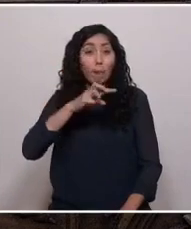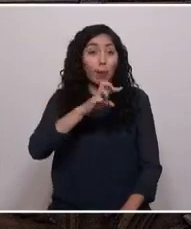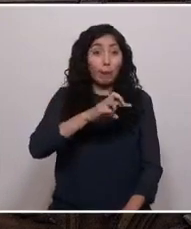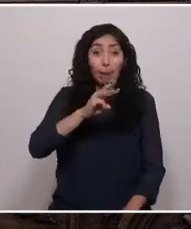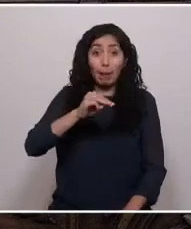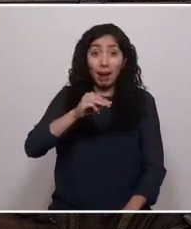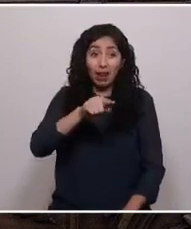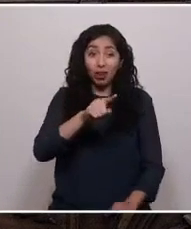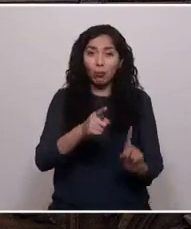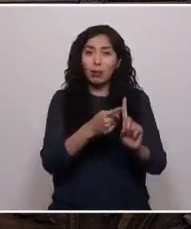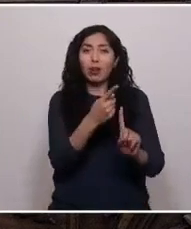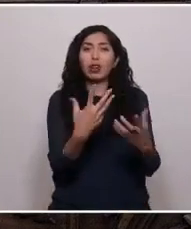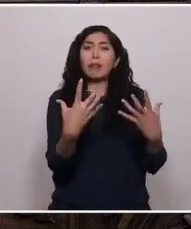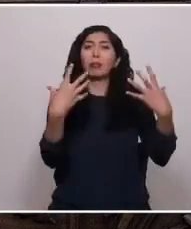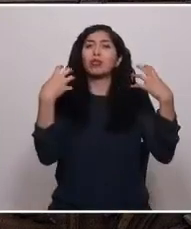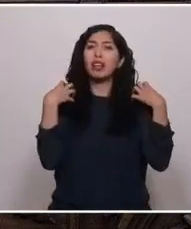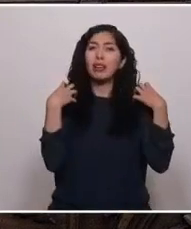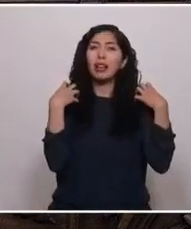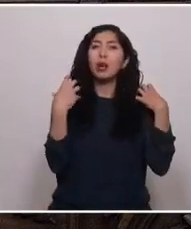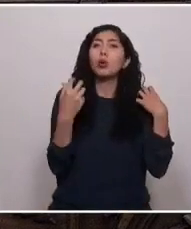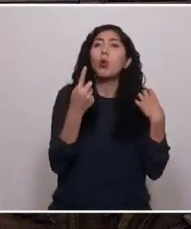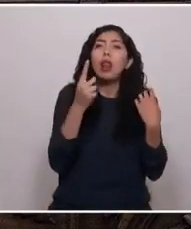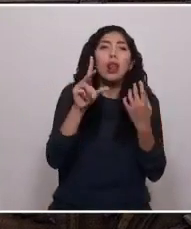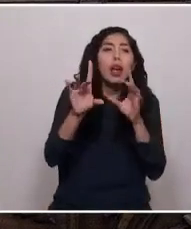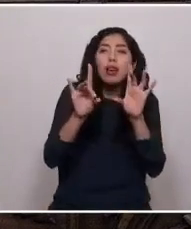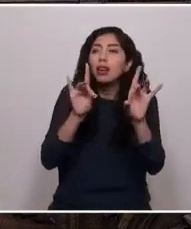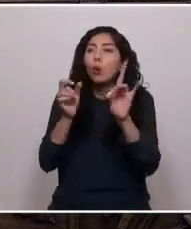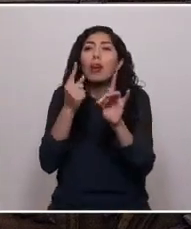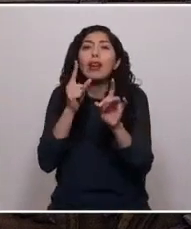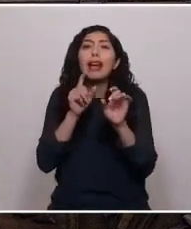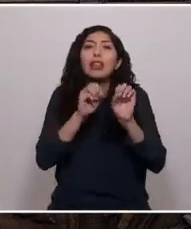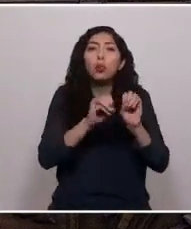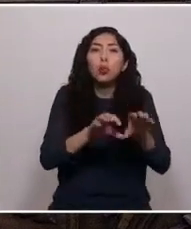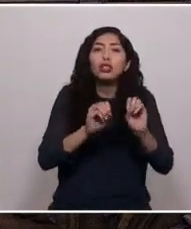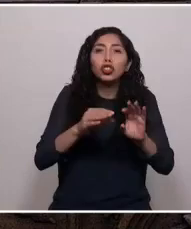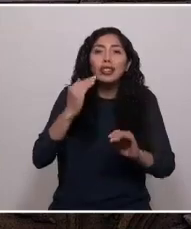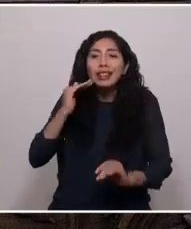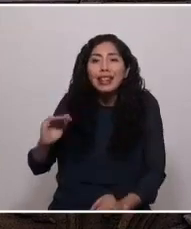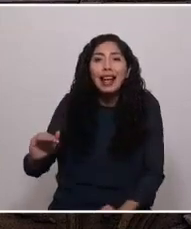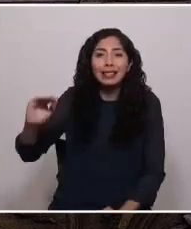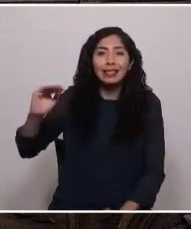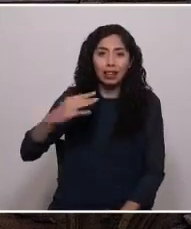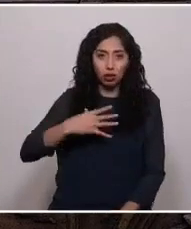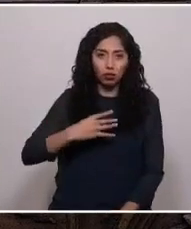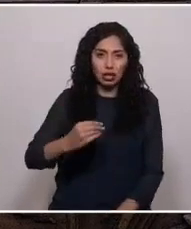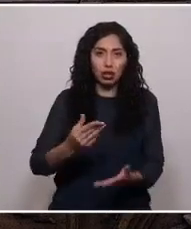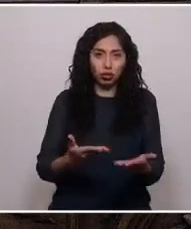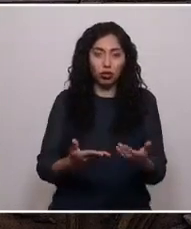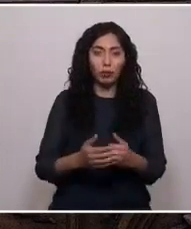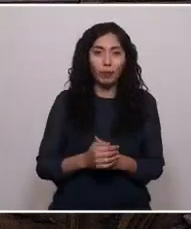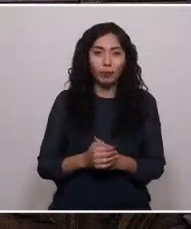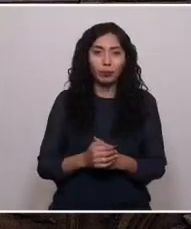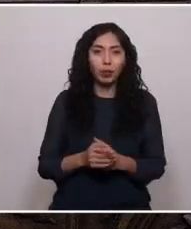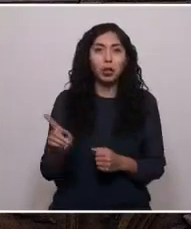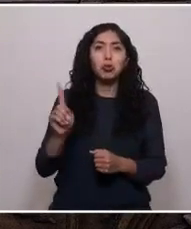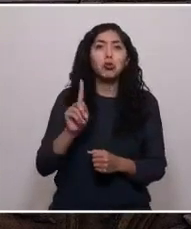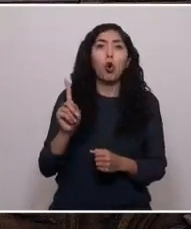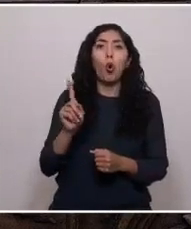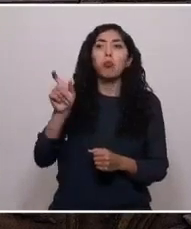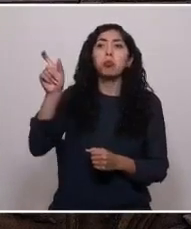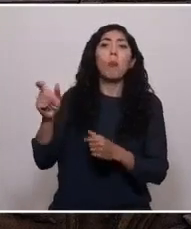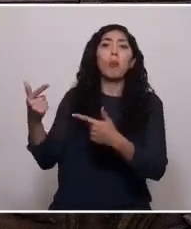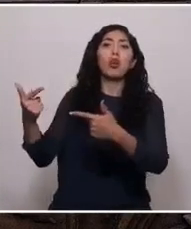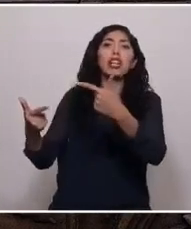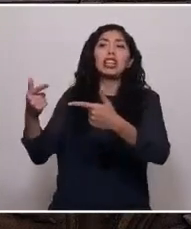responsables las elecciones de educación y crianza de sus hijos y no un burócrata desde el ministerio